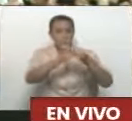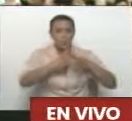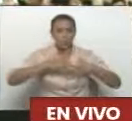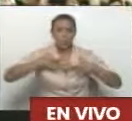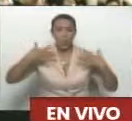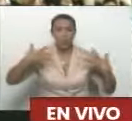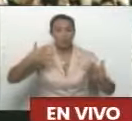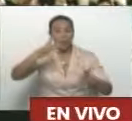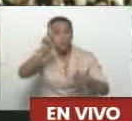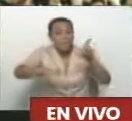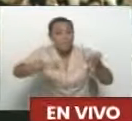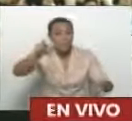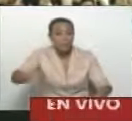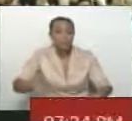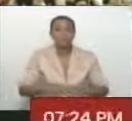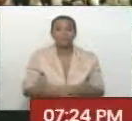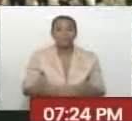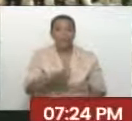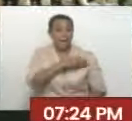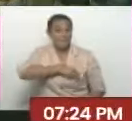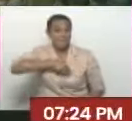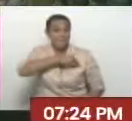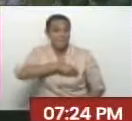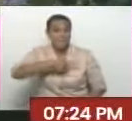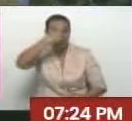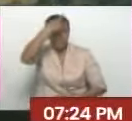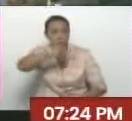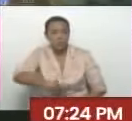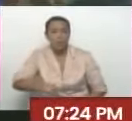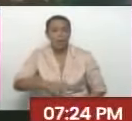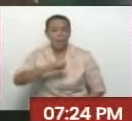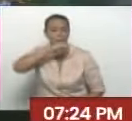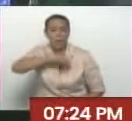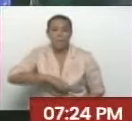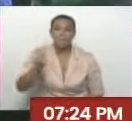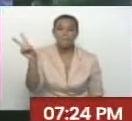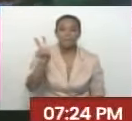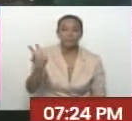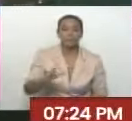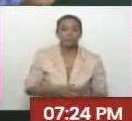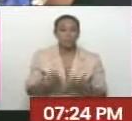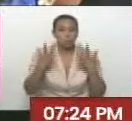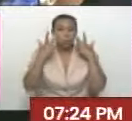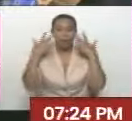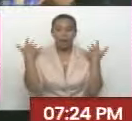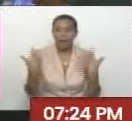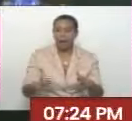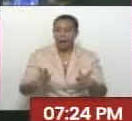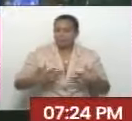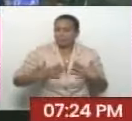espiritual y del alma del pueblo, la gran misión del ser nacional. Yo quedé emocionado,